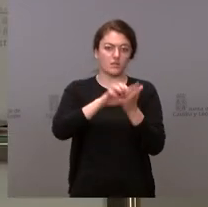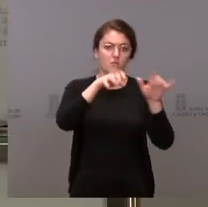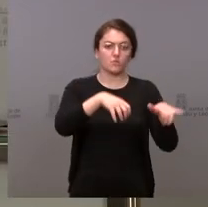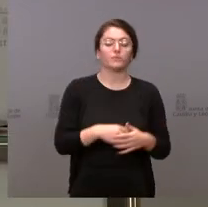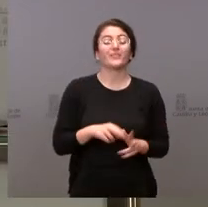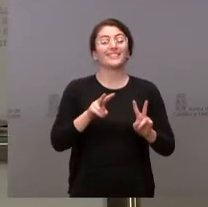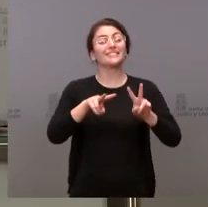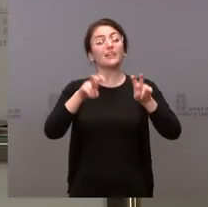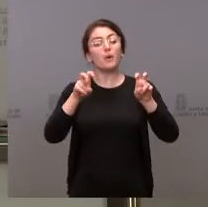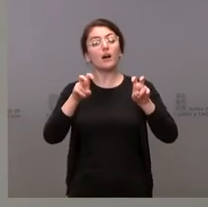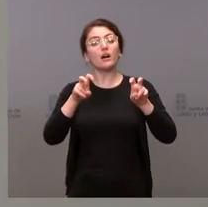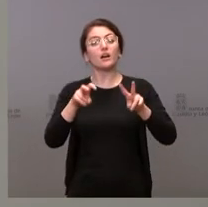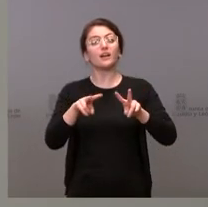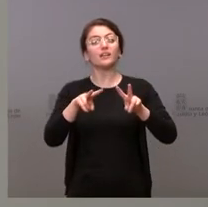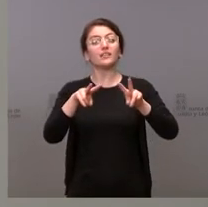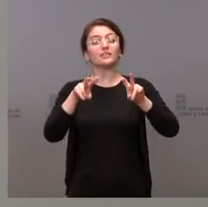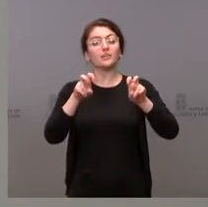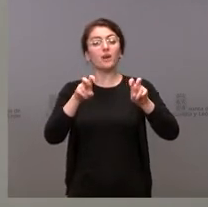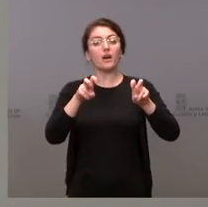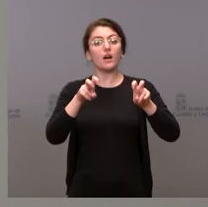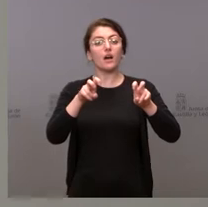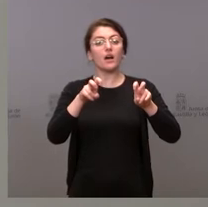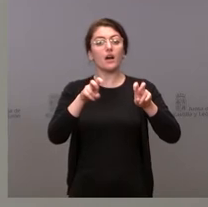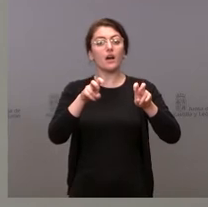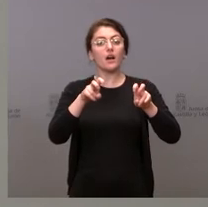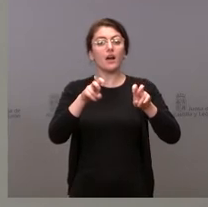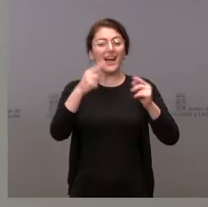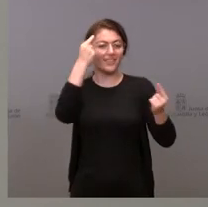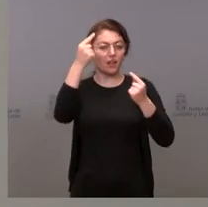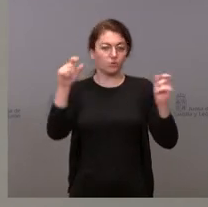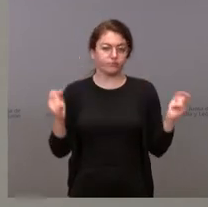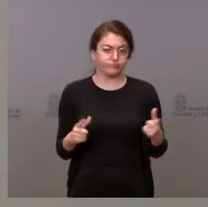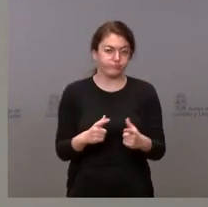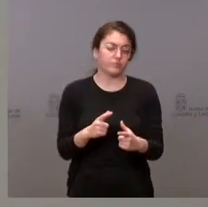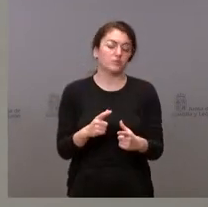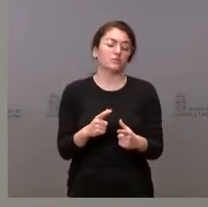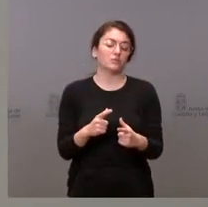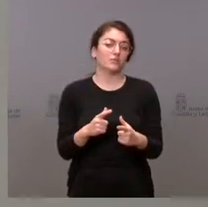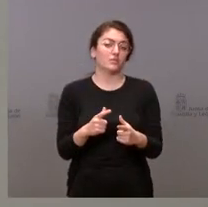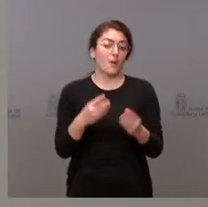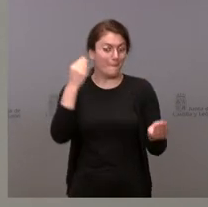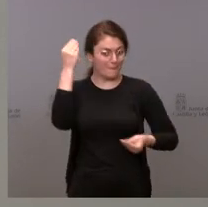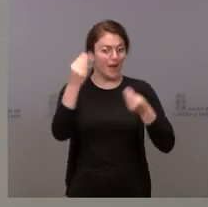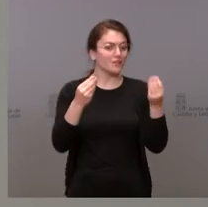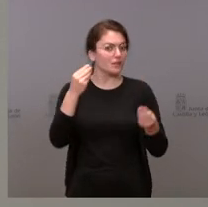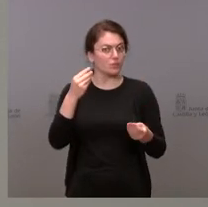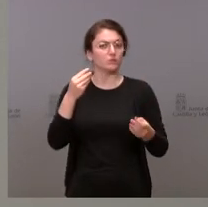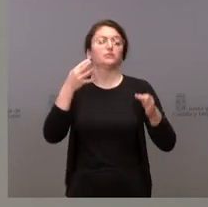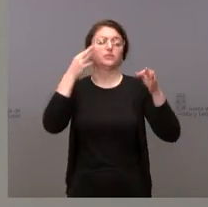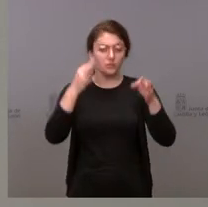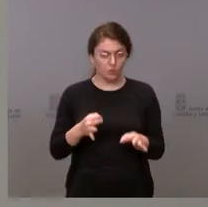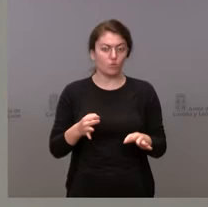del descenso de los datos nosotros estamos convencidos de que es un descenso con